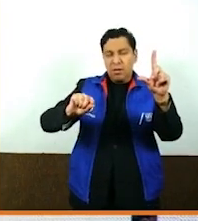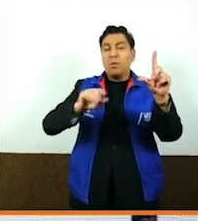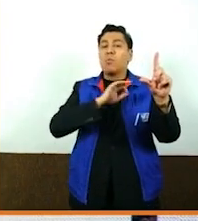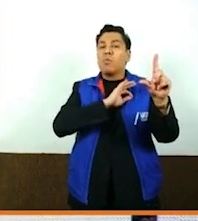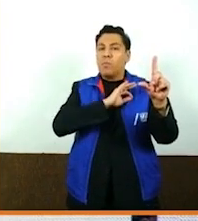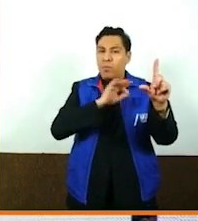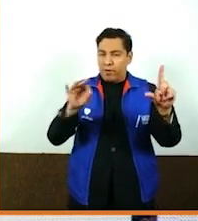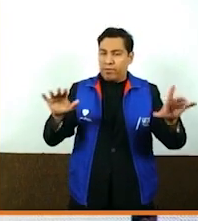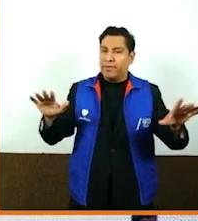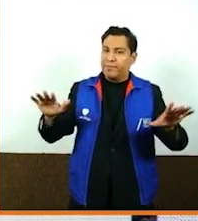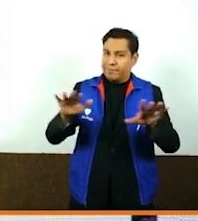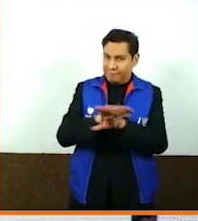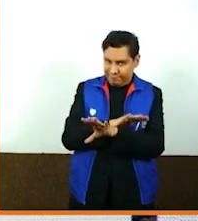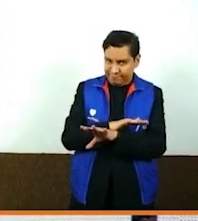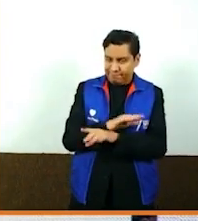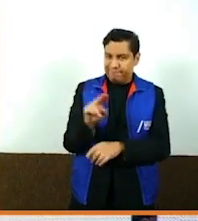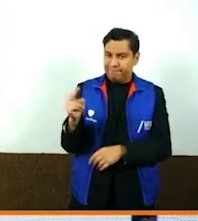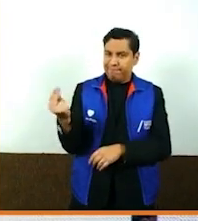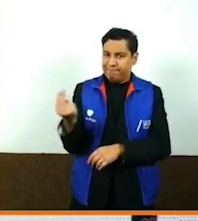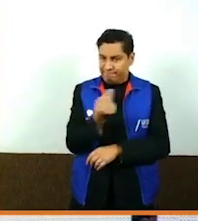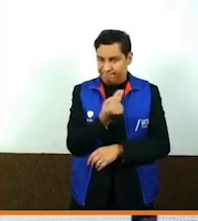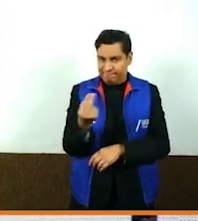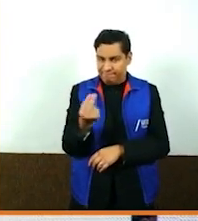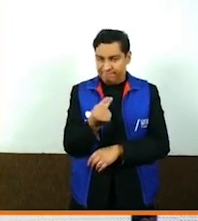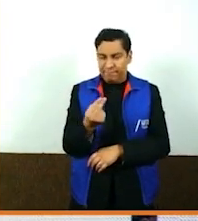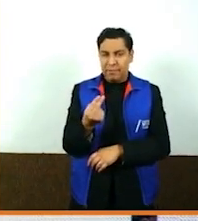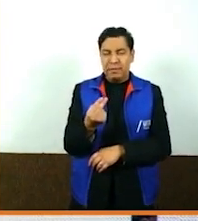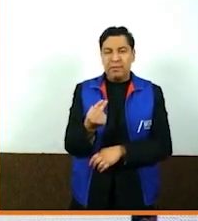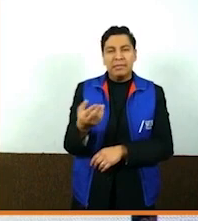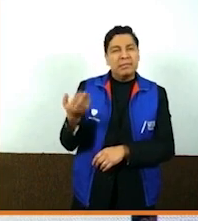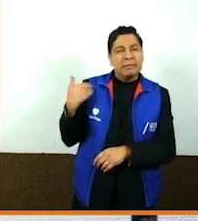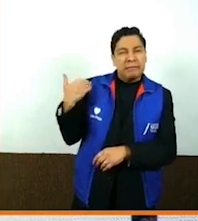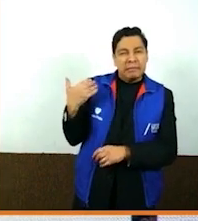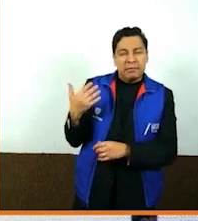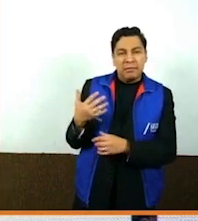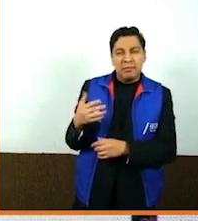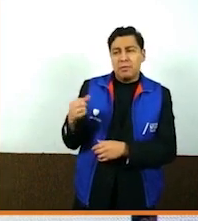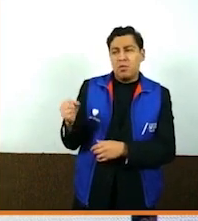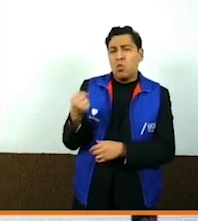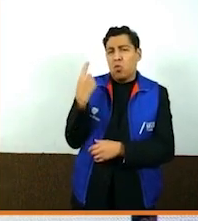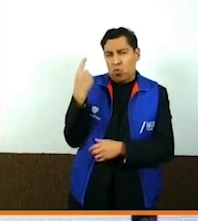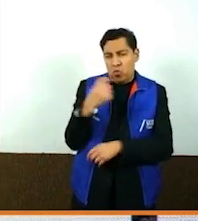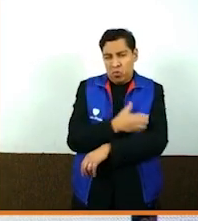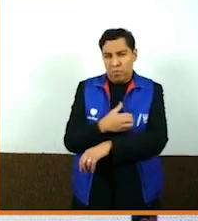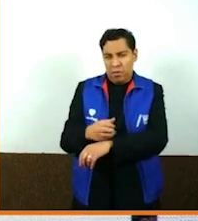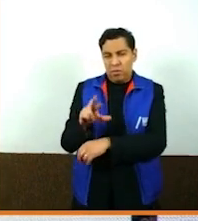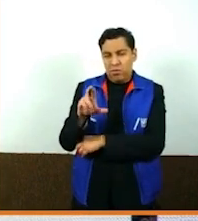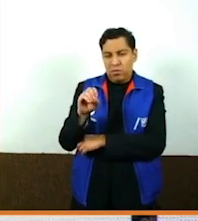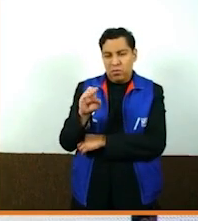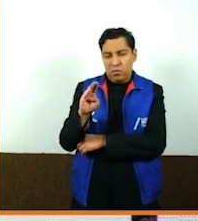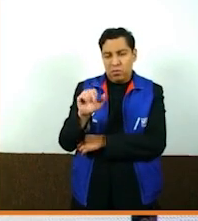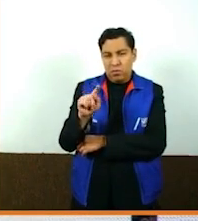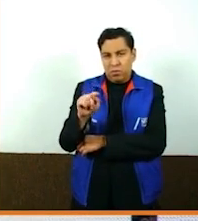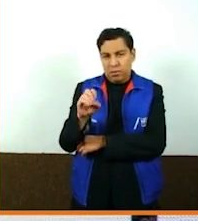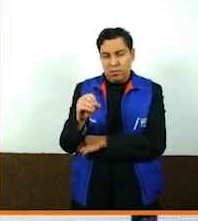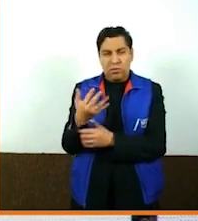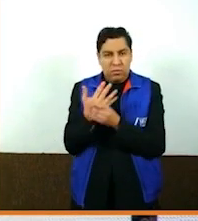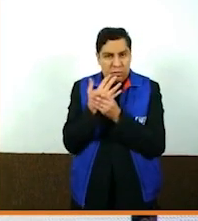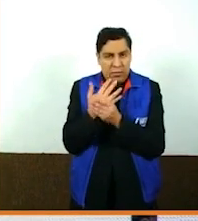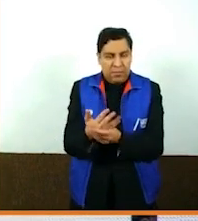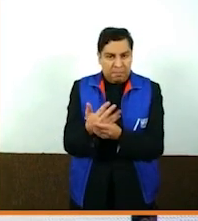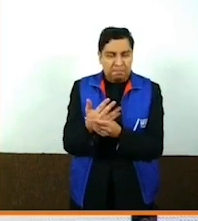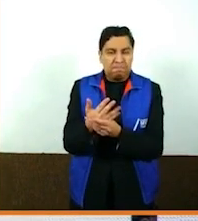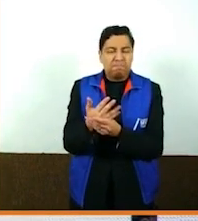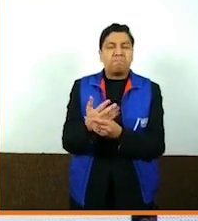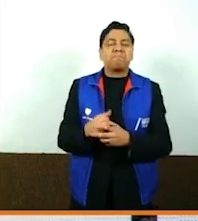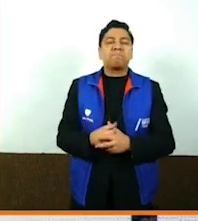modificar. Roberto nos decía hace un rato en el panel una frase que me parece que es una perspectiva que nos ayuda en